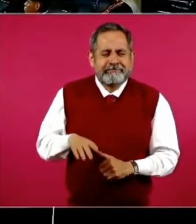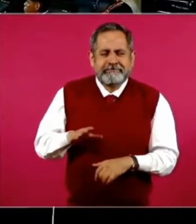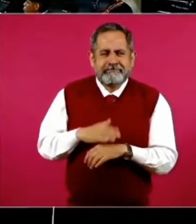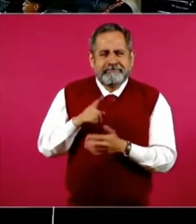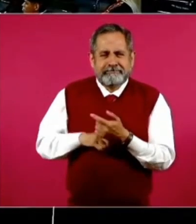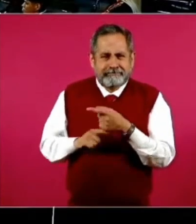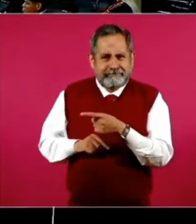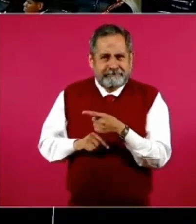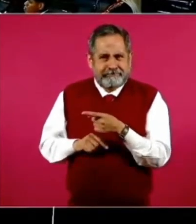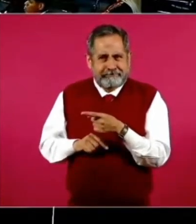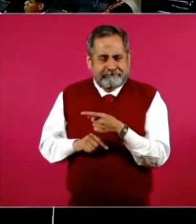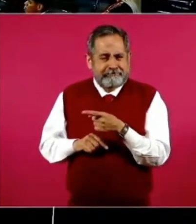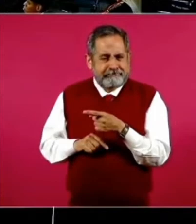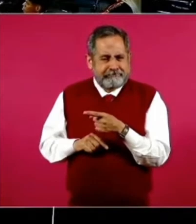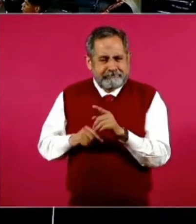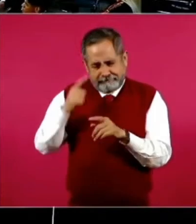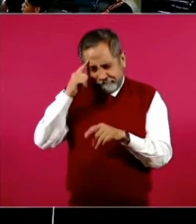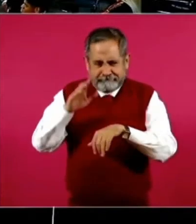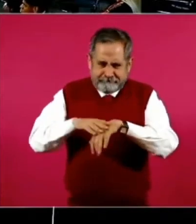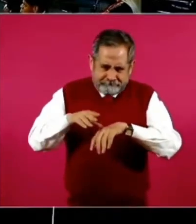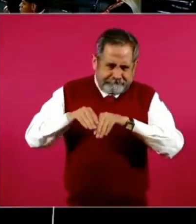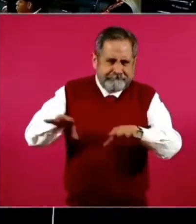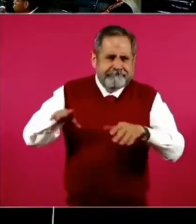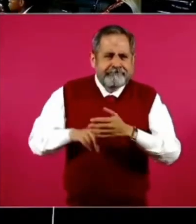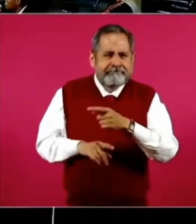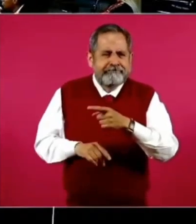porque sirve para…